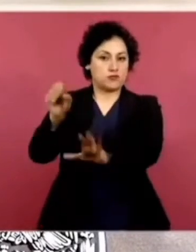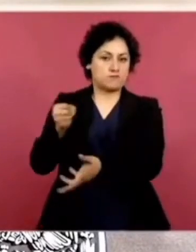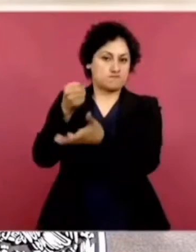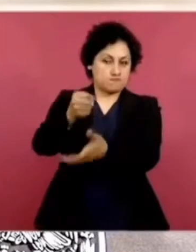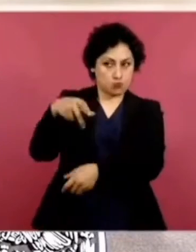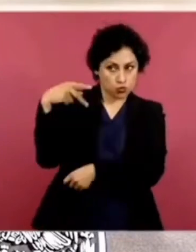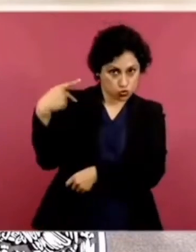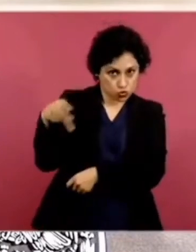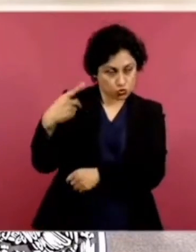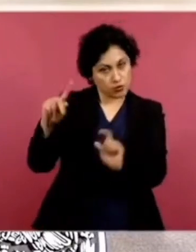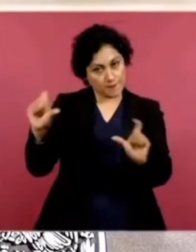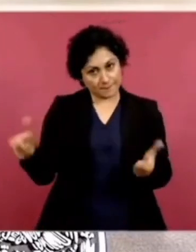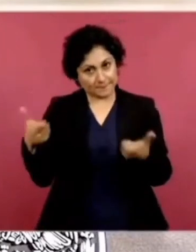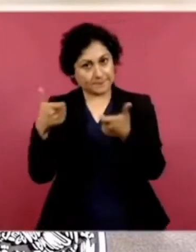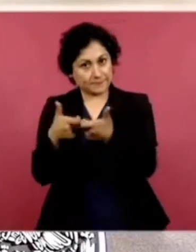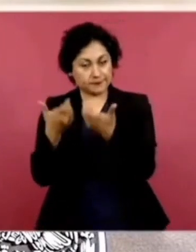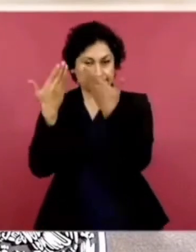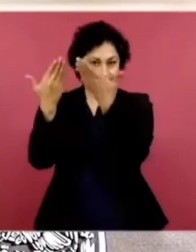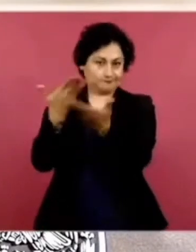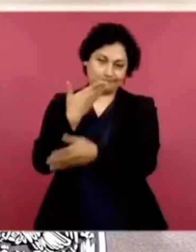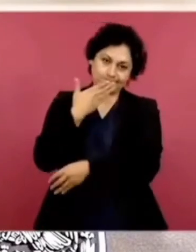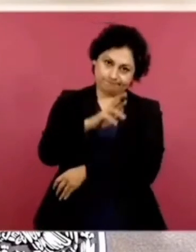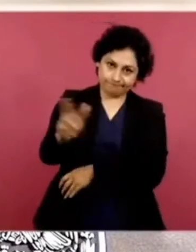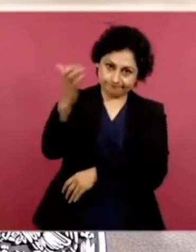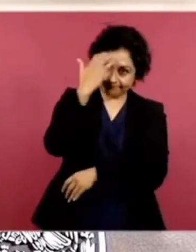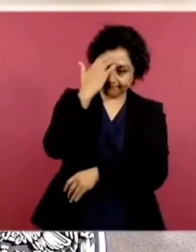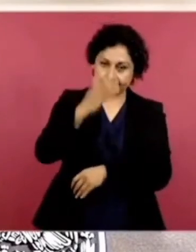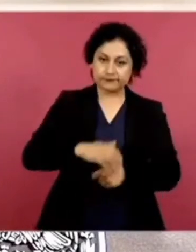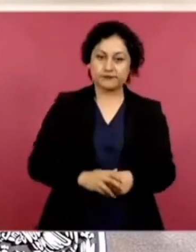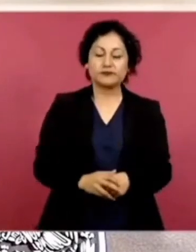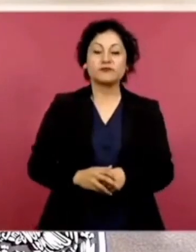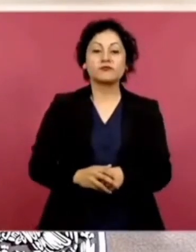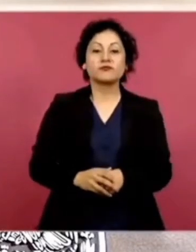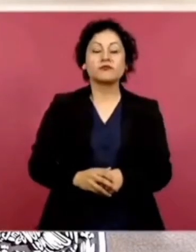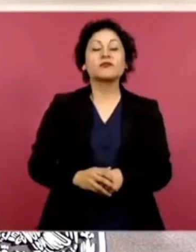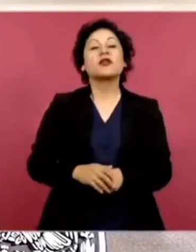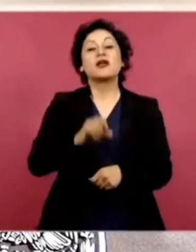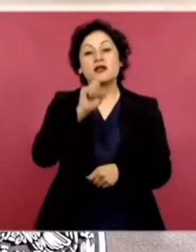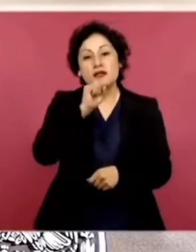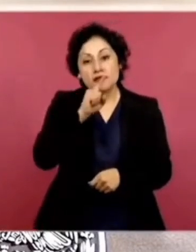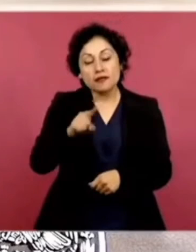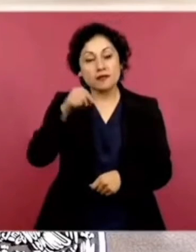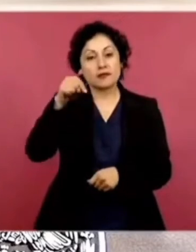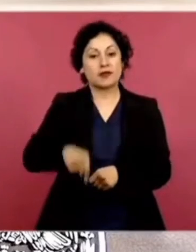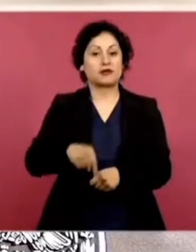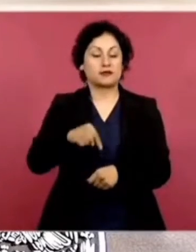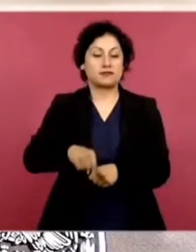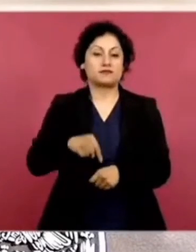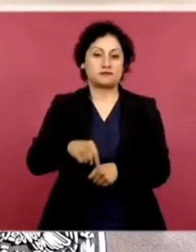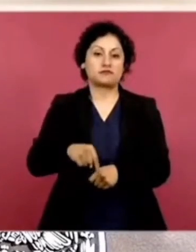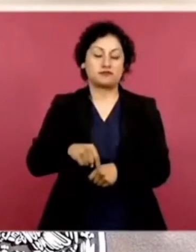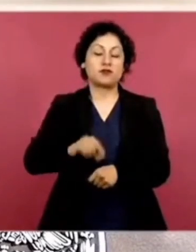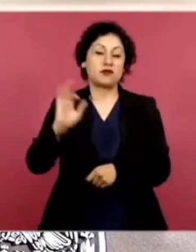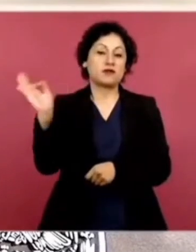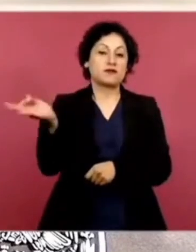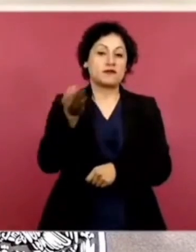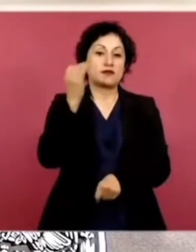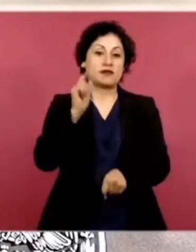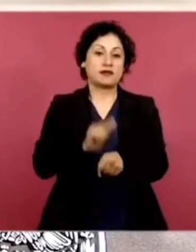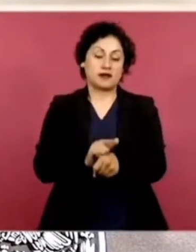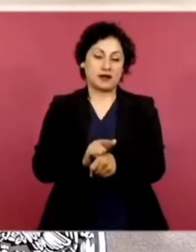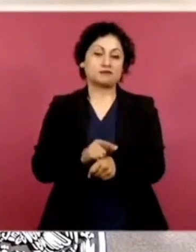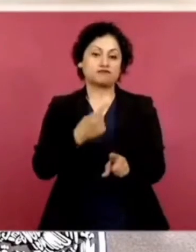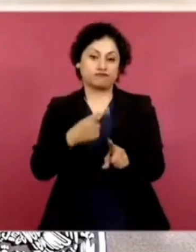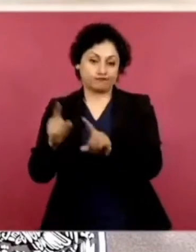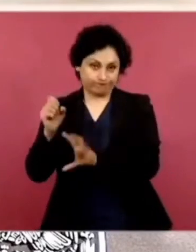recursos propios del gobierno de Veracruz. Ha sido una inversión por parte del gobierno federal de 1,016 millones de pesos. Y